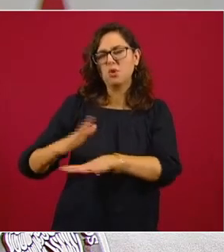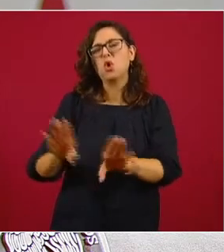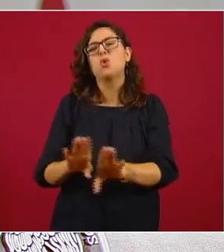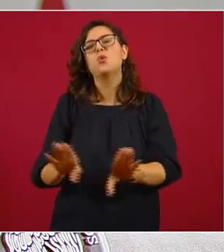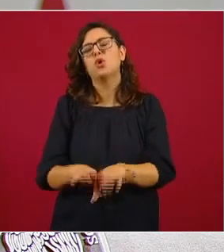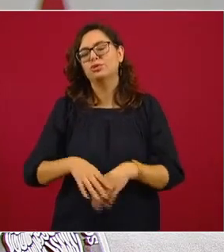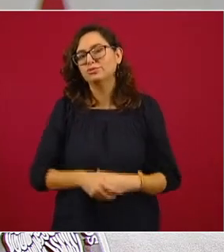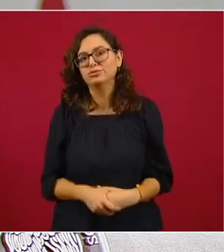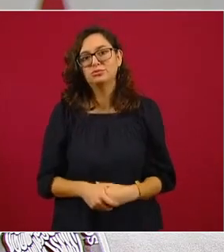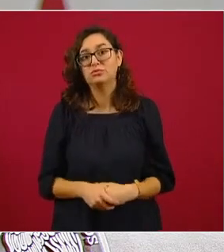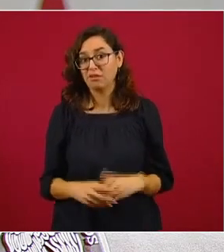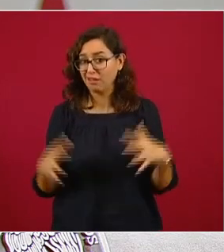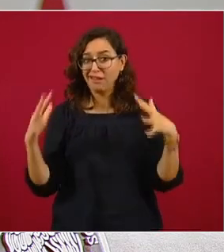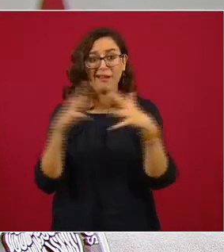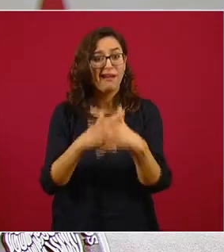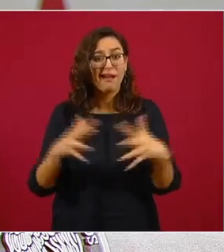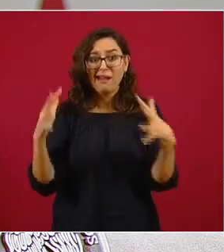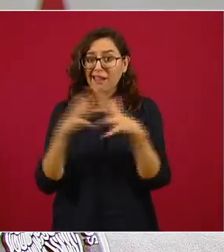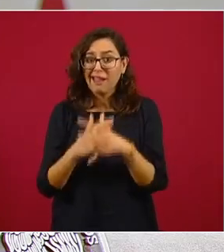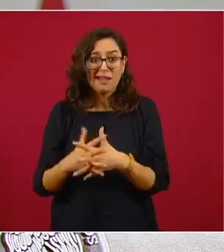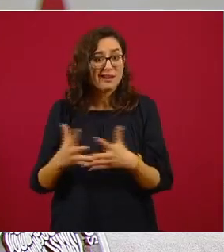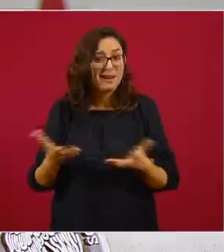con las armas